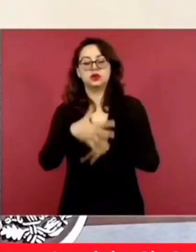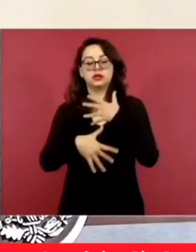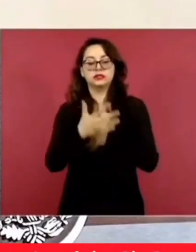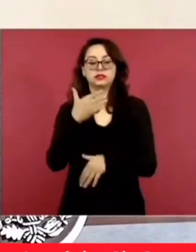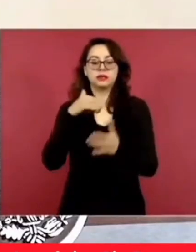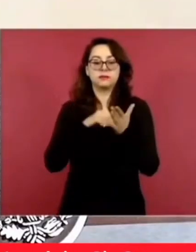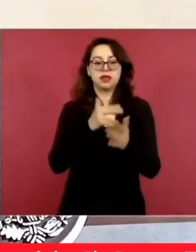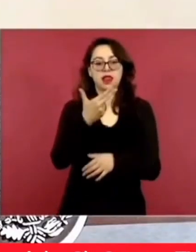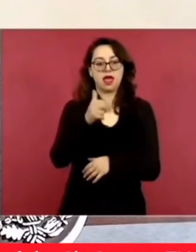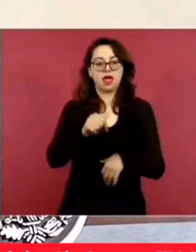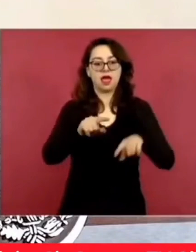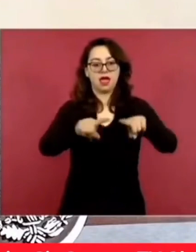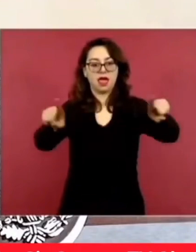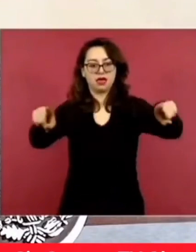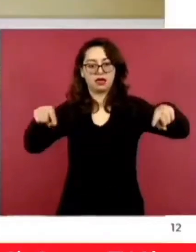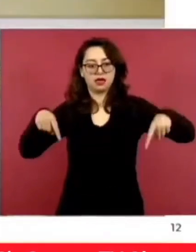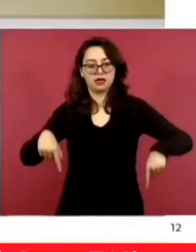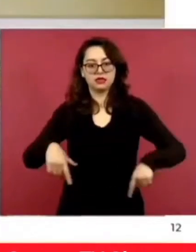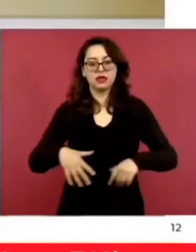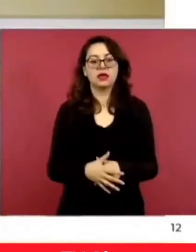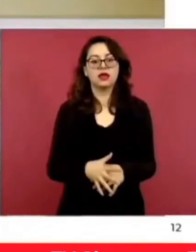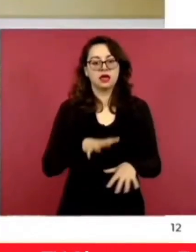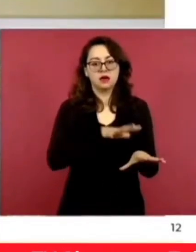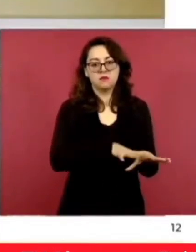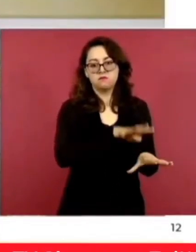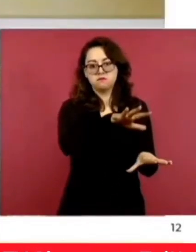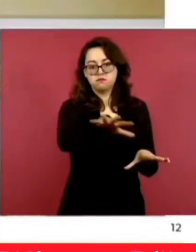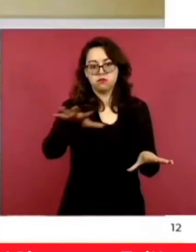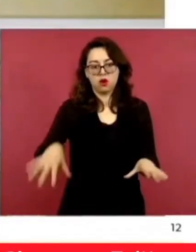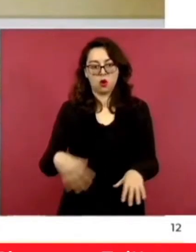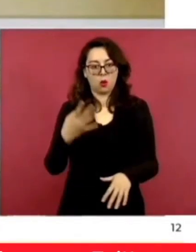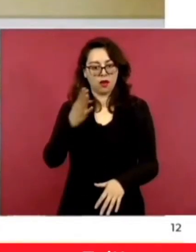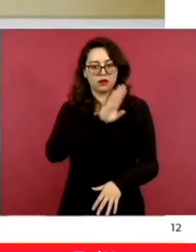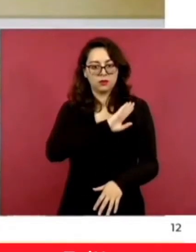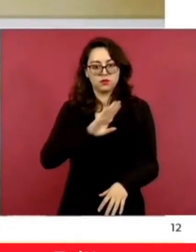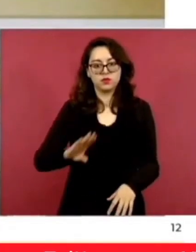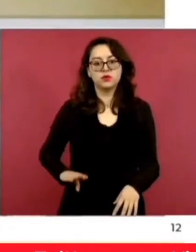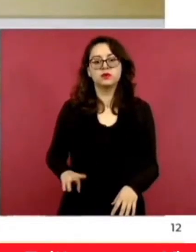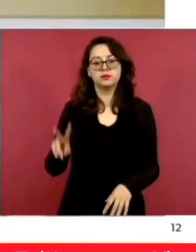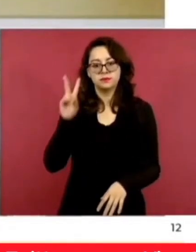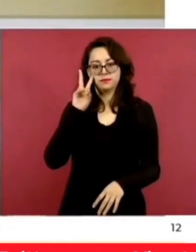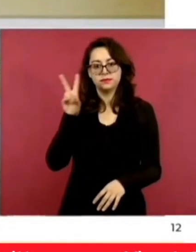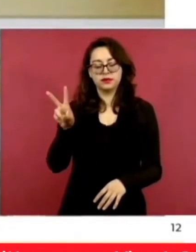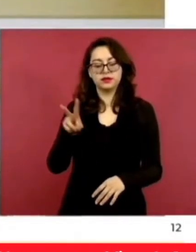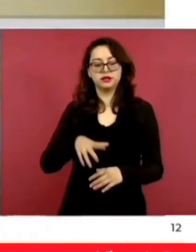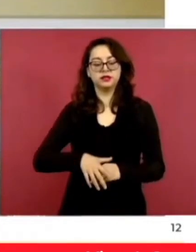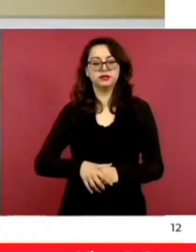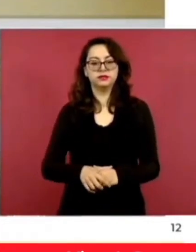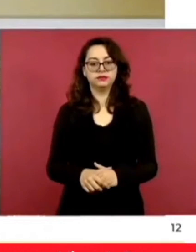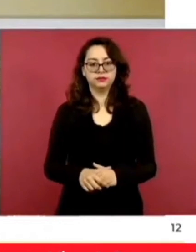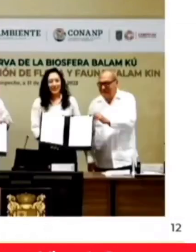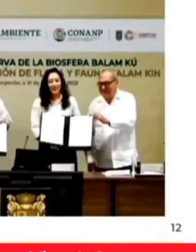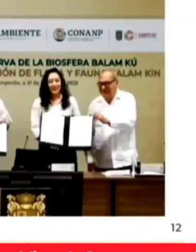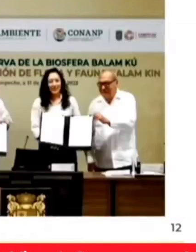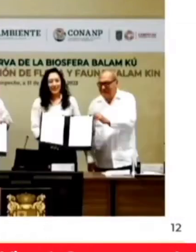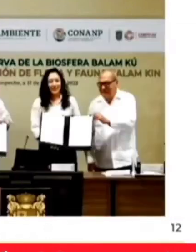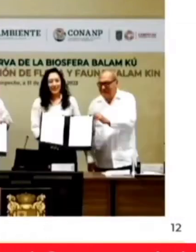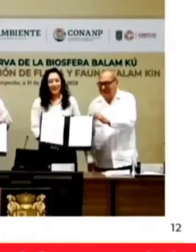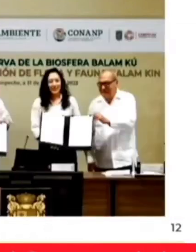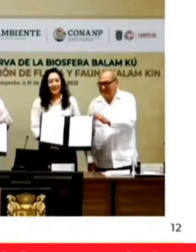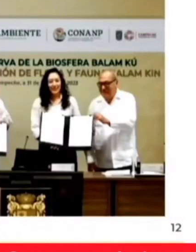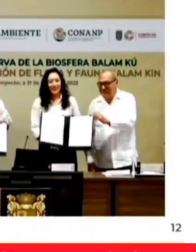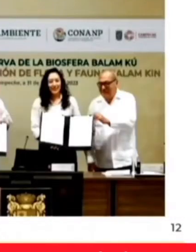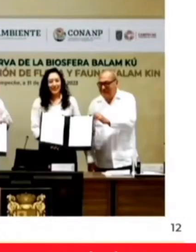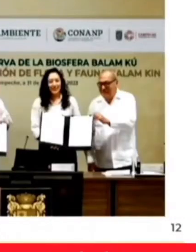115.658 hectáreas, 7 núcleos agrarios en 4 municipios de Campeche, Calakmul, Jopelchen, Champotón